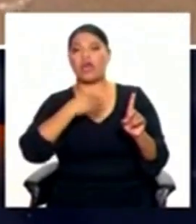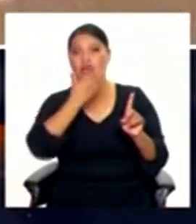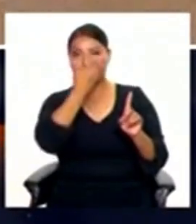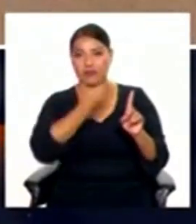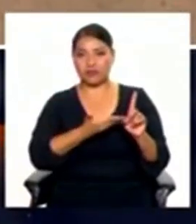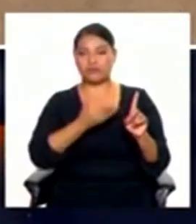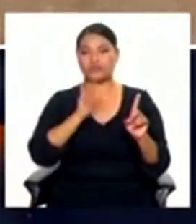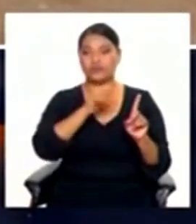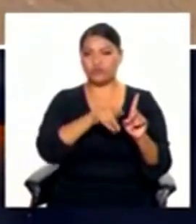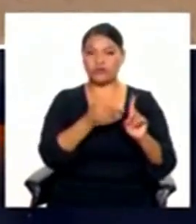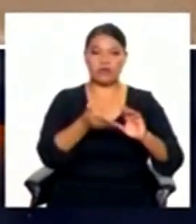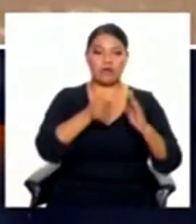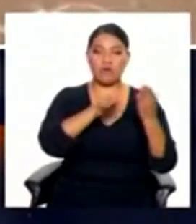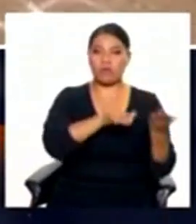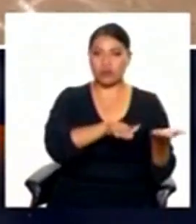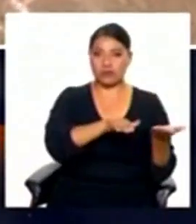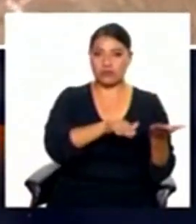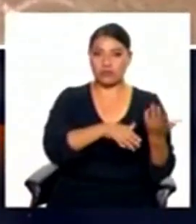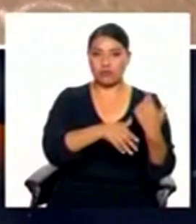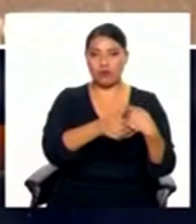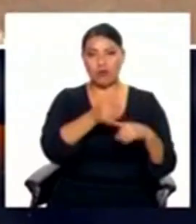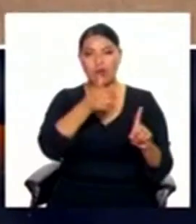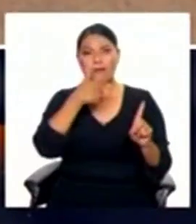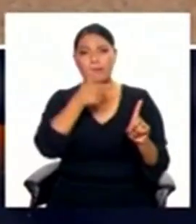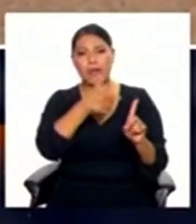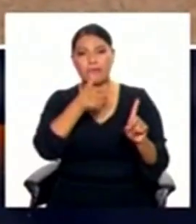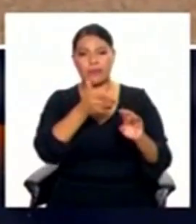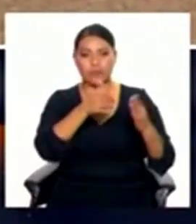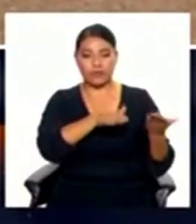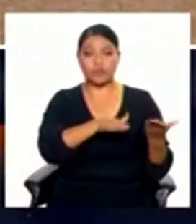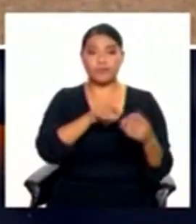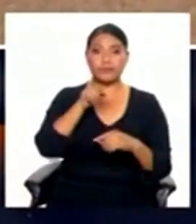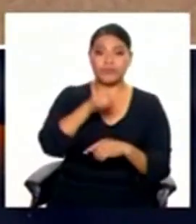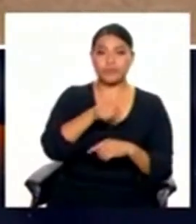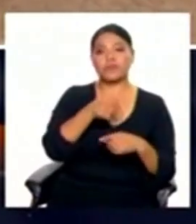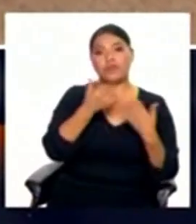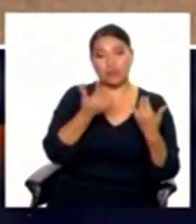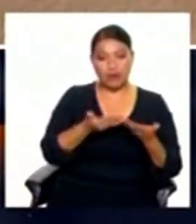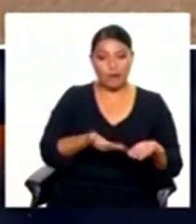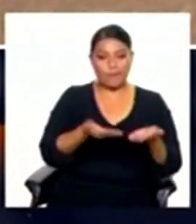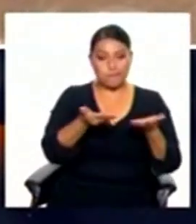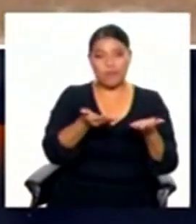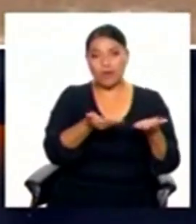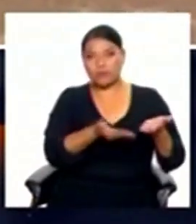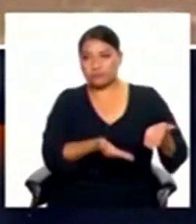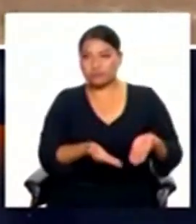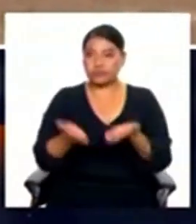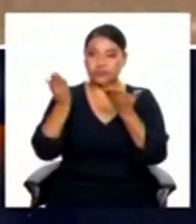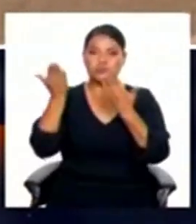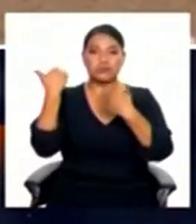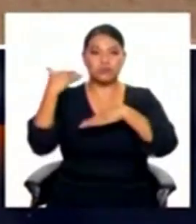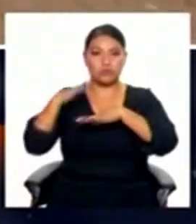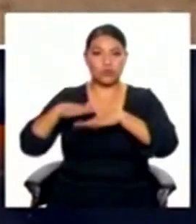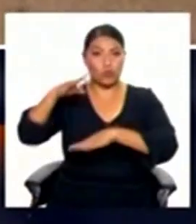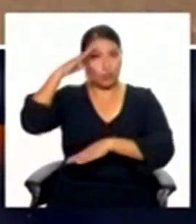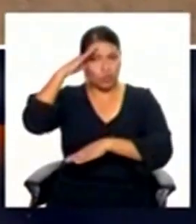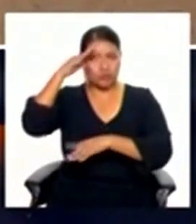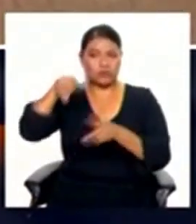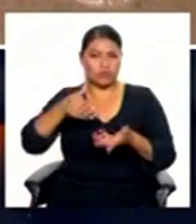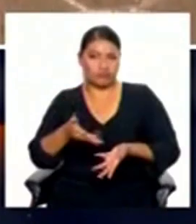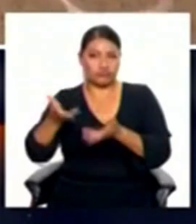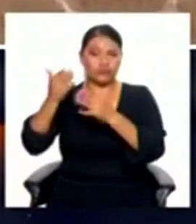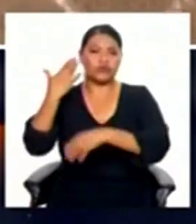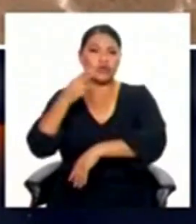Richard Nelson Rojas Morales, de 37 años, fue llevado inmediatamente por serenos y policías al hospital